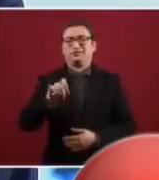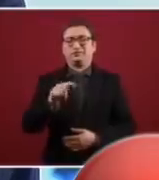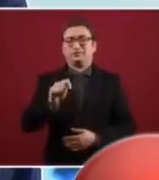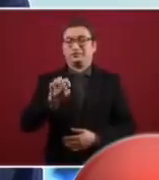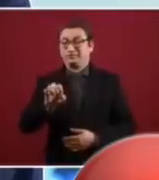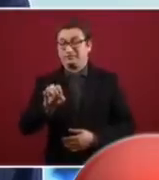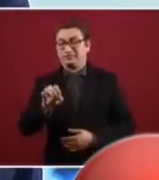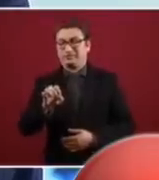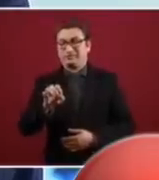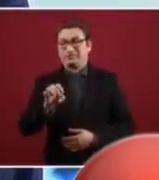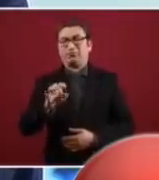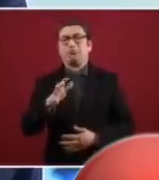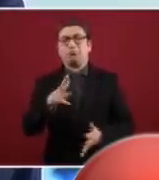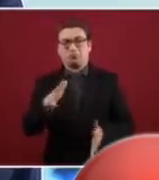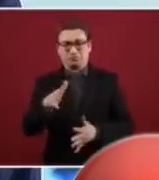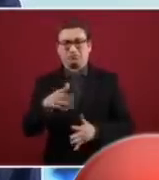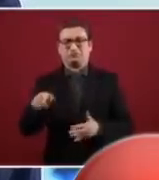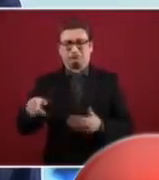de nuestro tiempo.